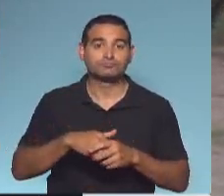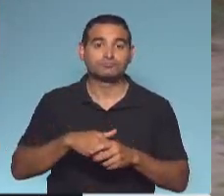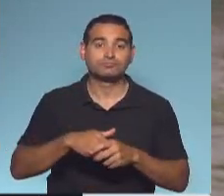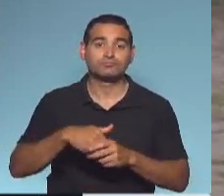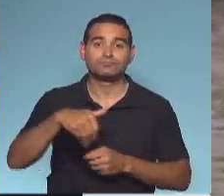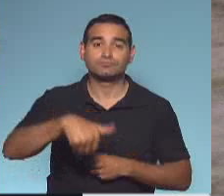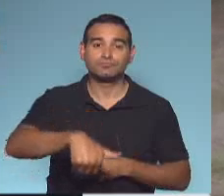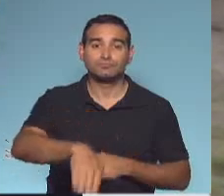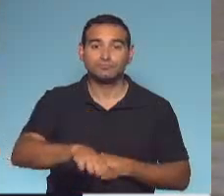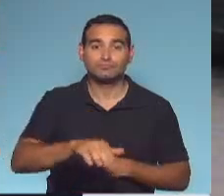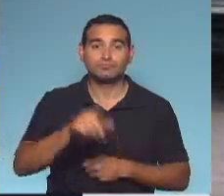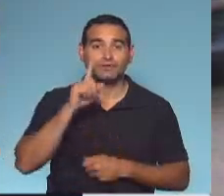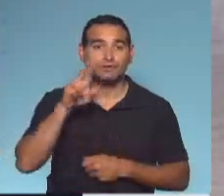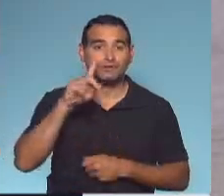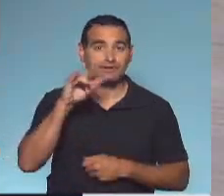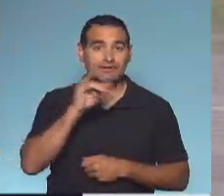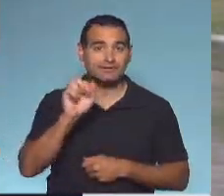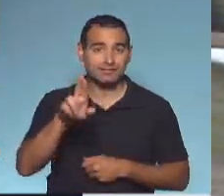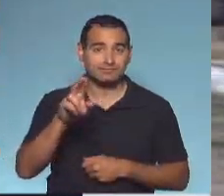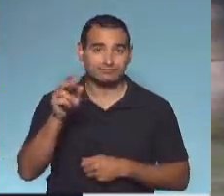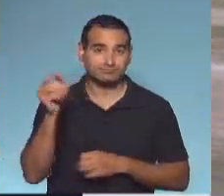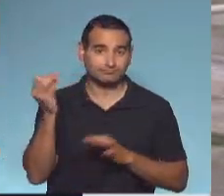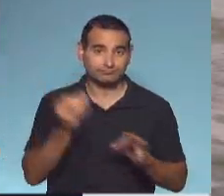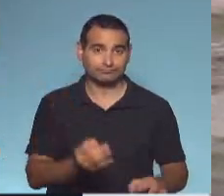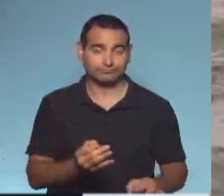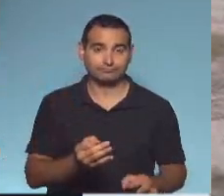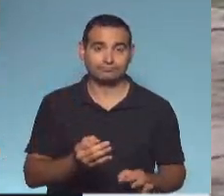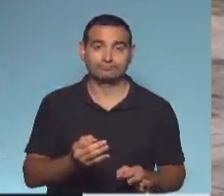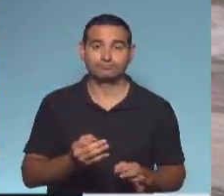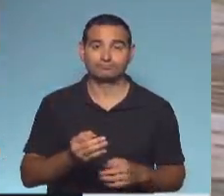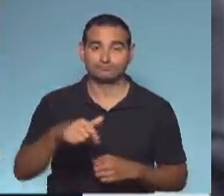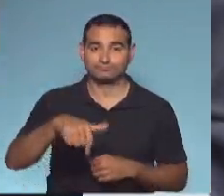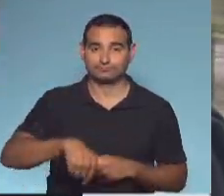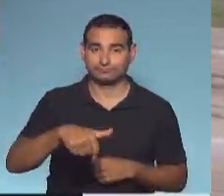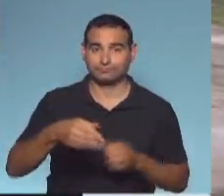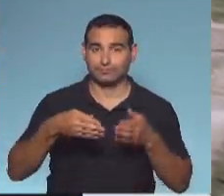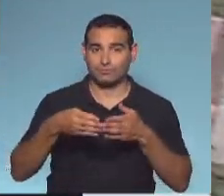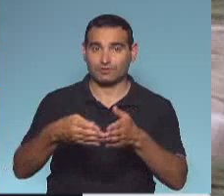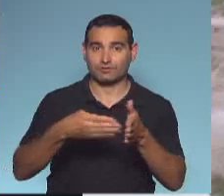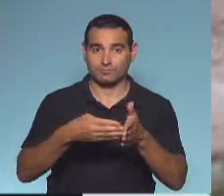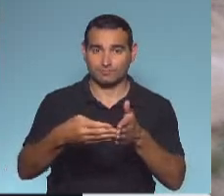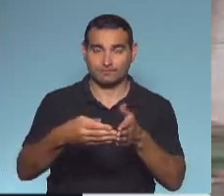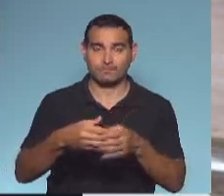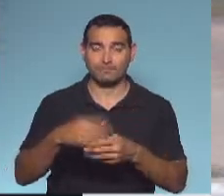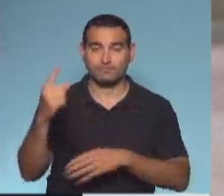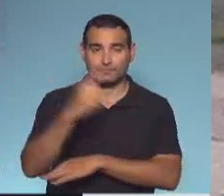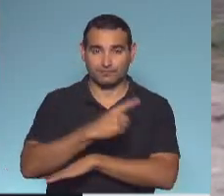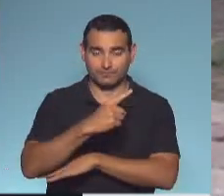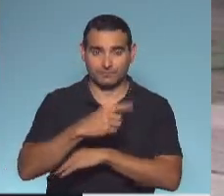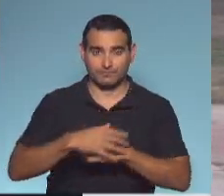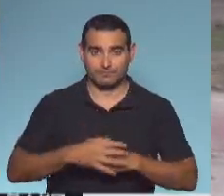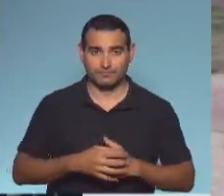el irízar aquí al está este lugar del puerto madero- de esta dependencia